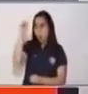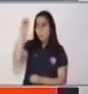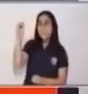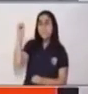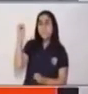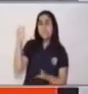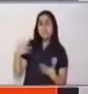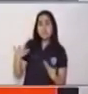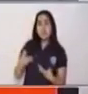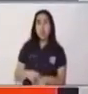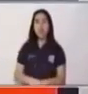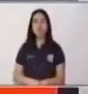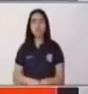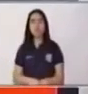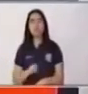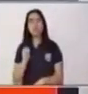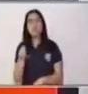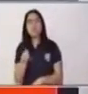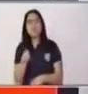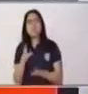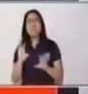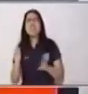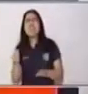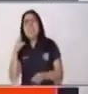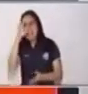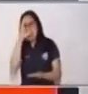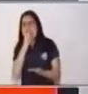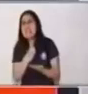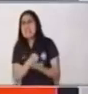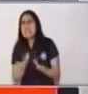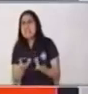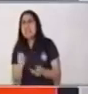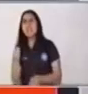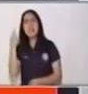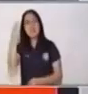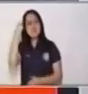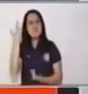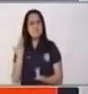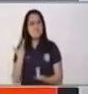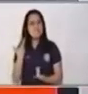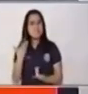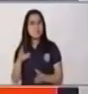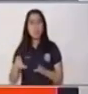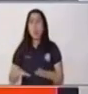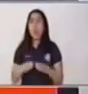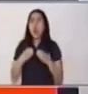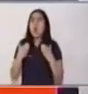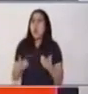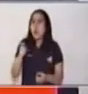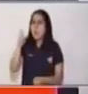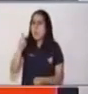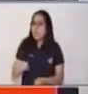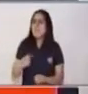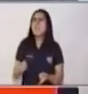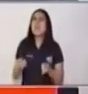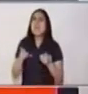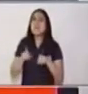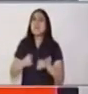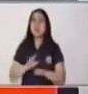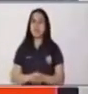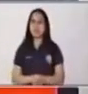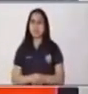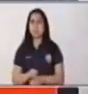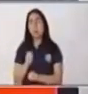de? ¿Qué crees? ¿Cómo debería ser? ¿Qué hubieras